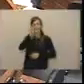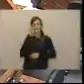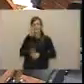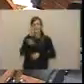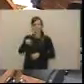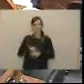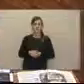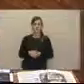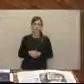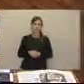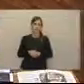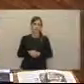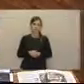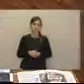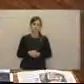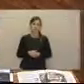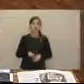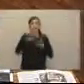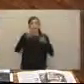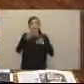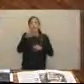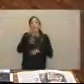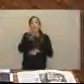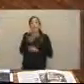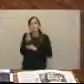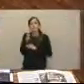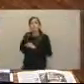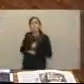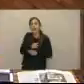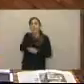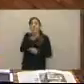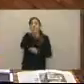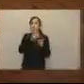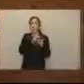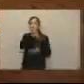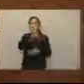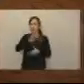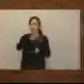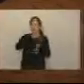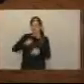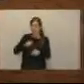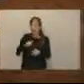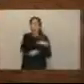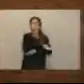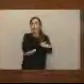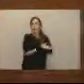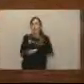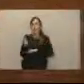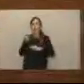Eso sí. A lo que hay que añadir que en finales de 2014 el Gobierno incorporó 15